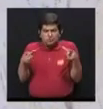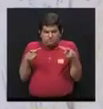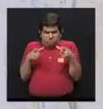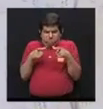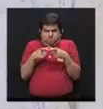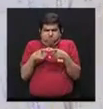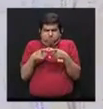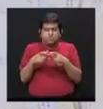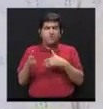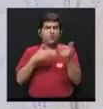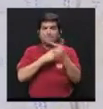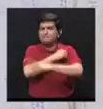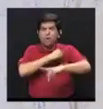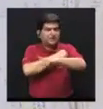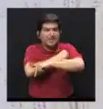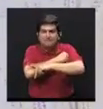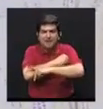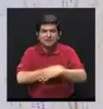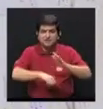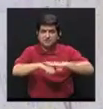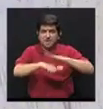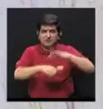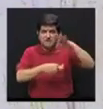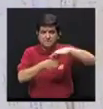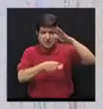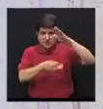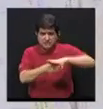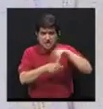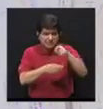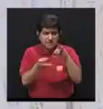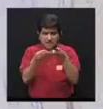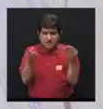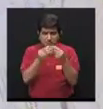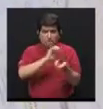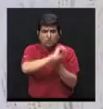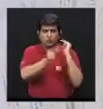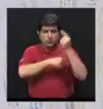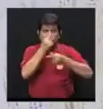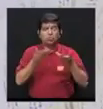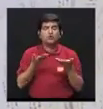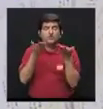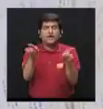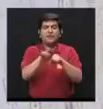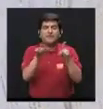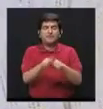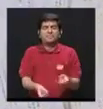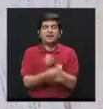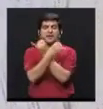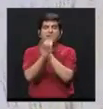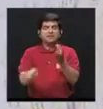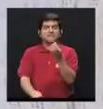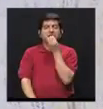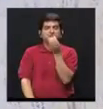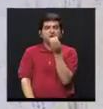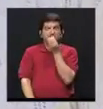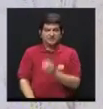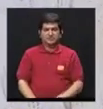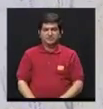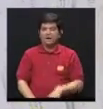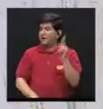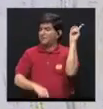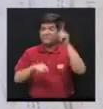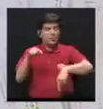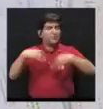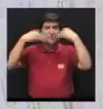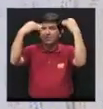país que permita la siembra de transgénicos, además está entregando su soberanía alimentaria, porque no va a poder decidir